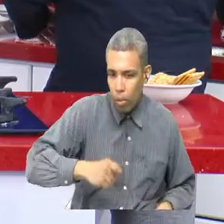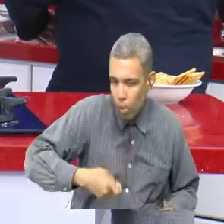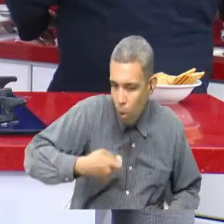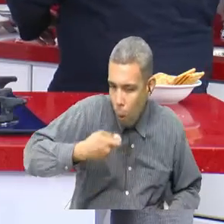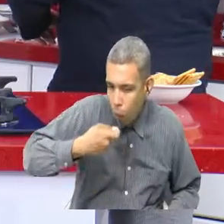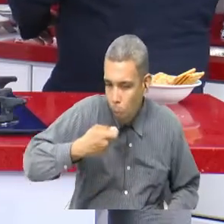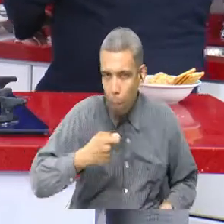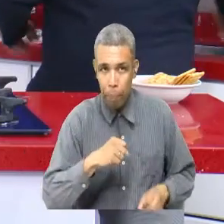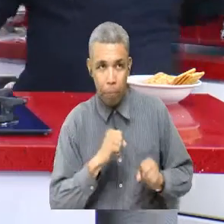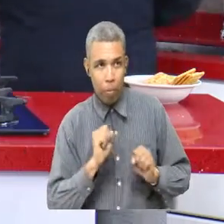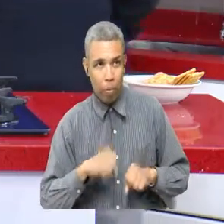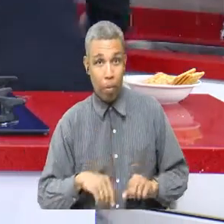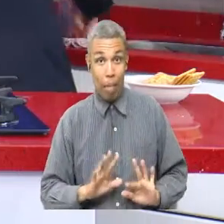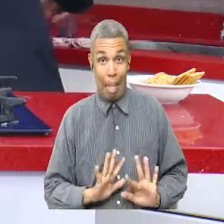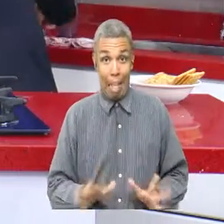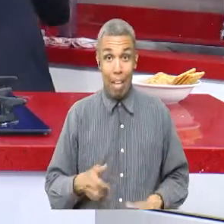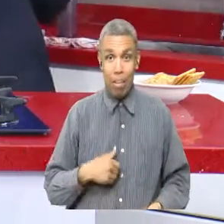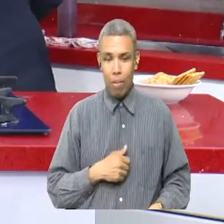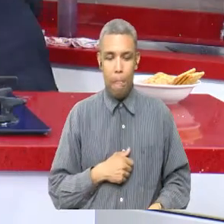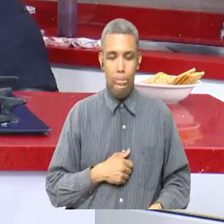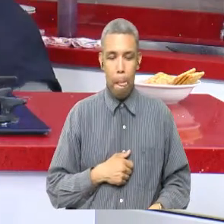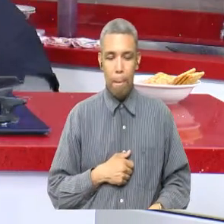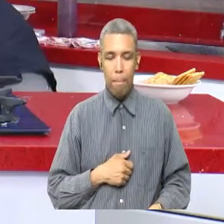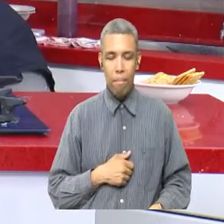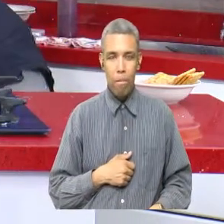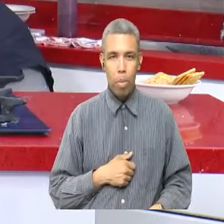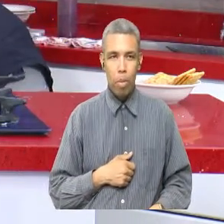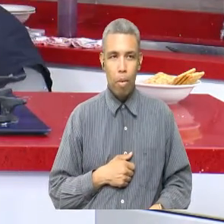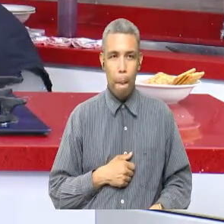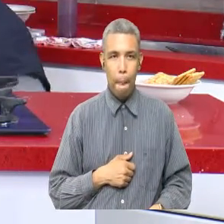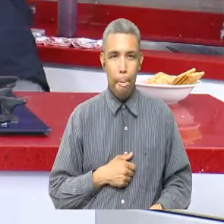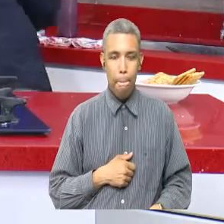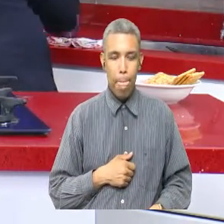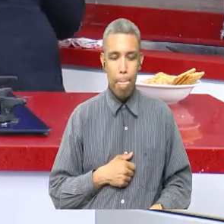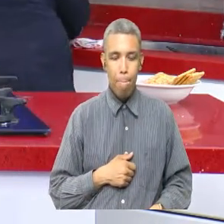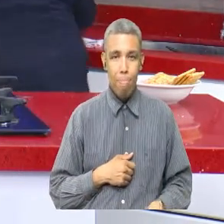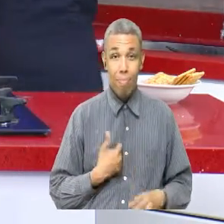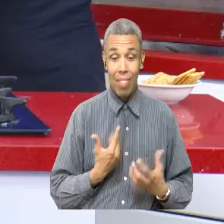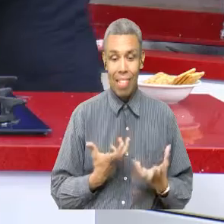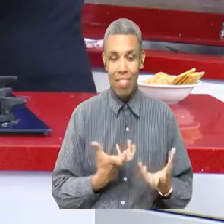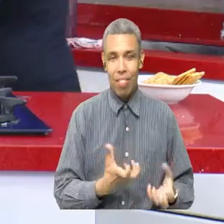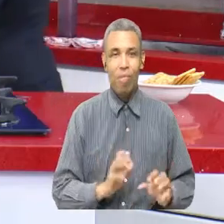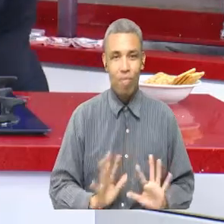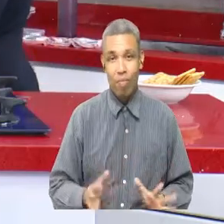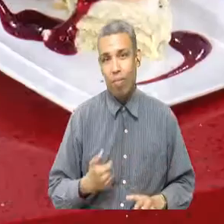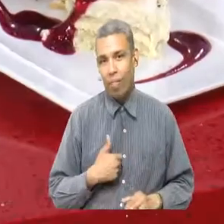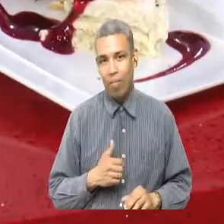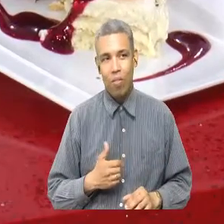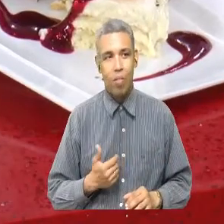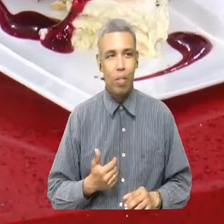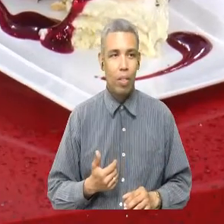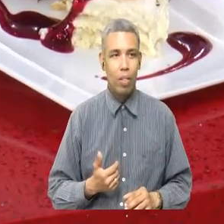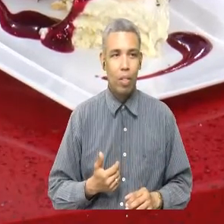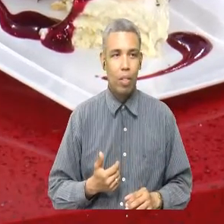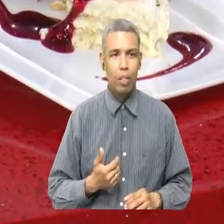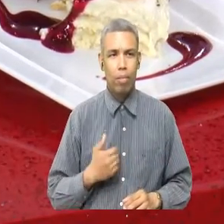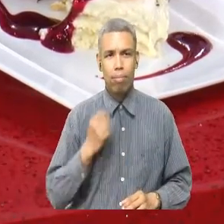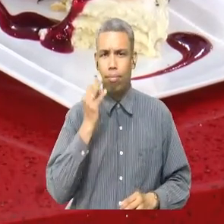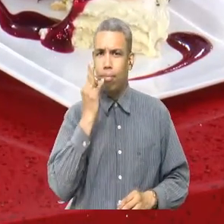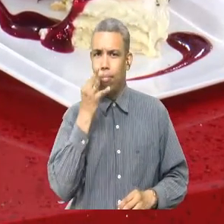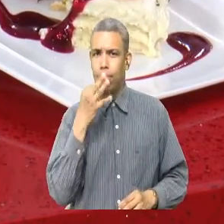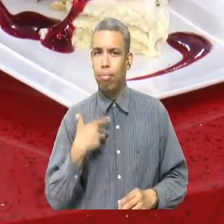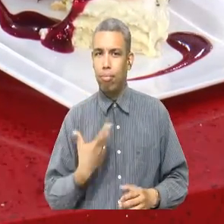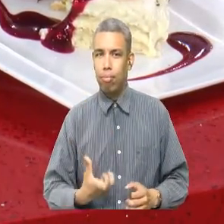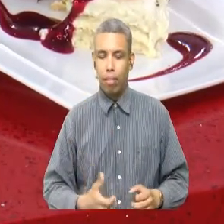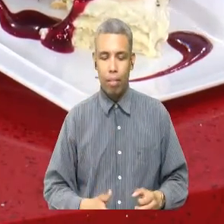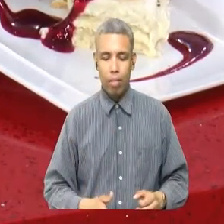cuestión. Ya yo no doy más a la espera. Vamos a mirar a ver aquí este. Miren este. A ver este que se ve. Que para se que ve.